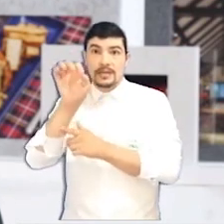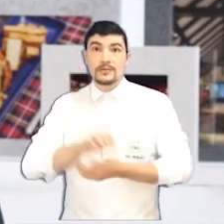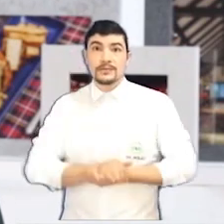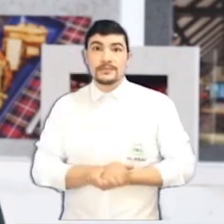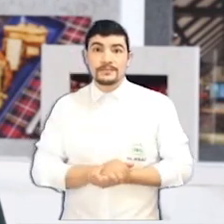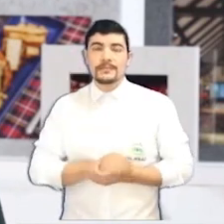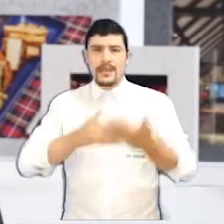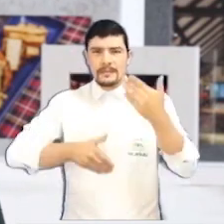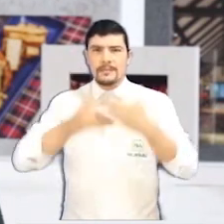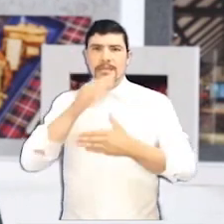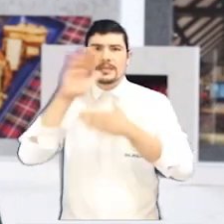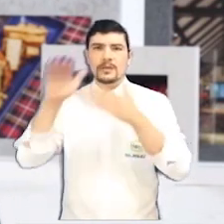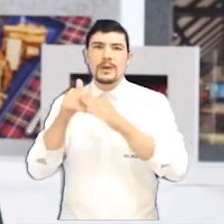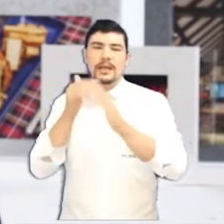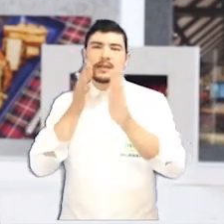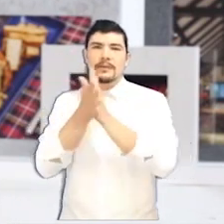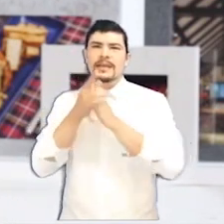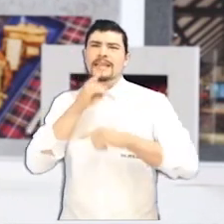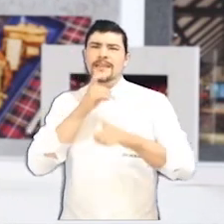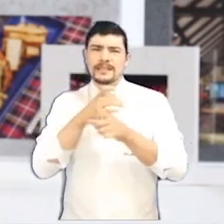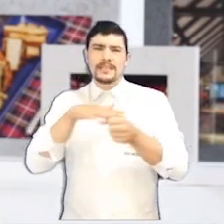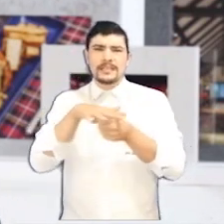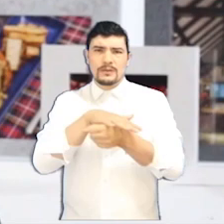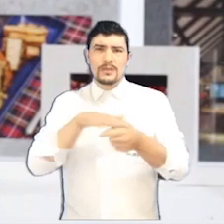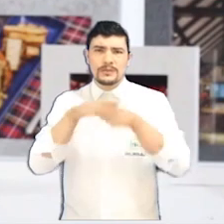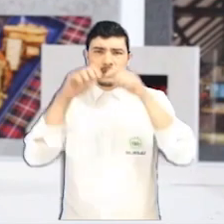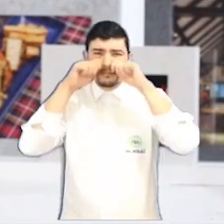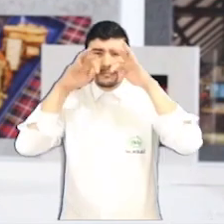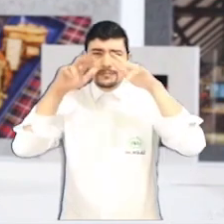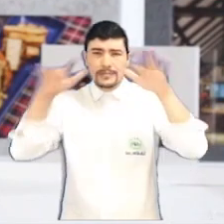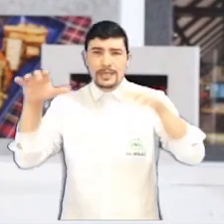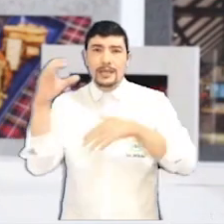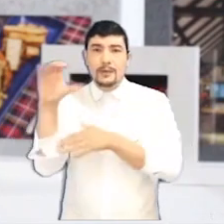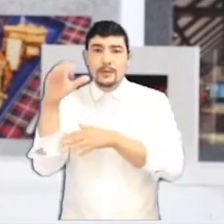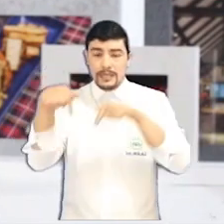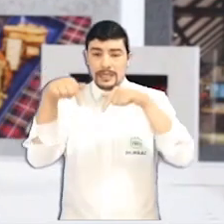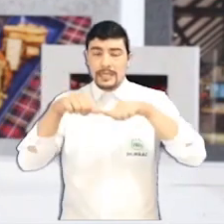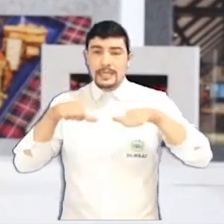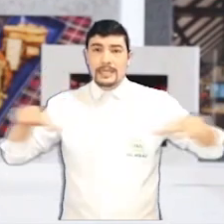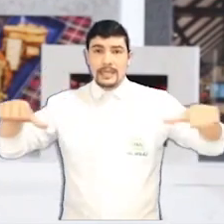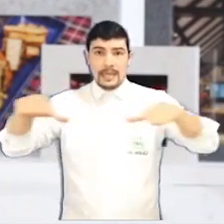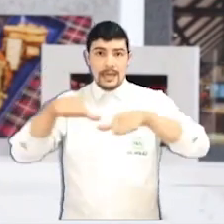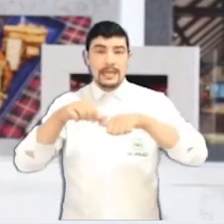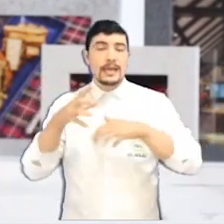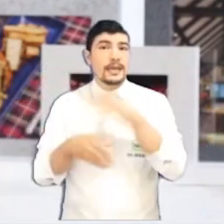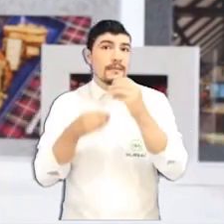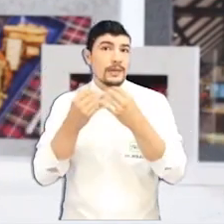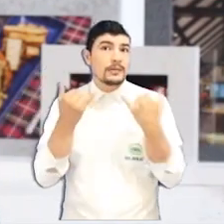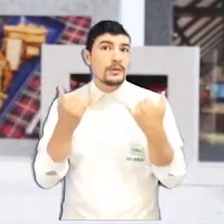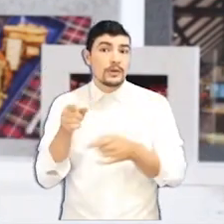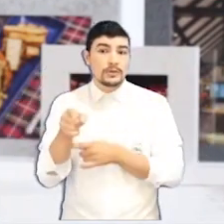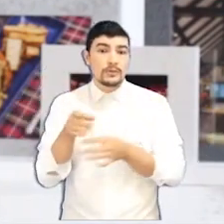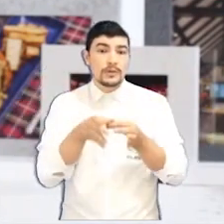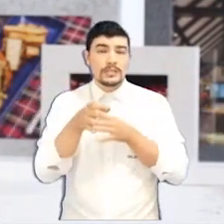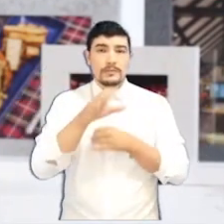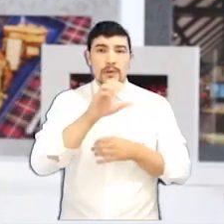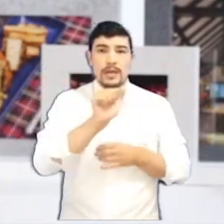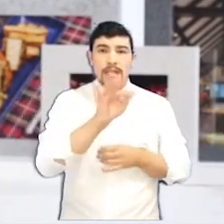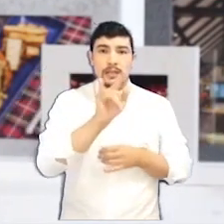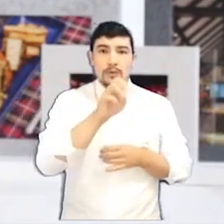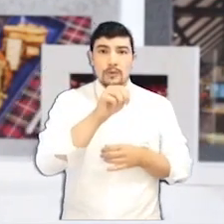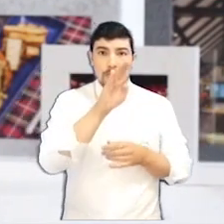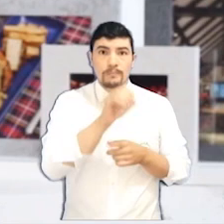reportado esta gran nube de humo. Pues precisamente desde un inicio se habría dicho que esto provenía desde Ureña, en el estado Táchira, en